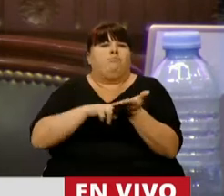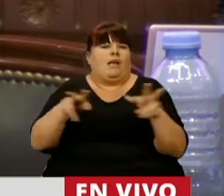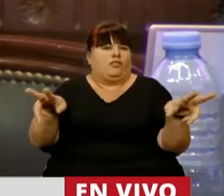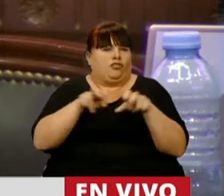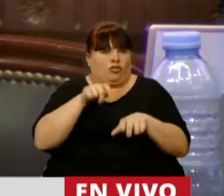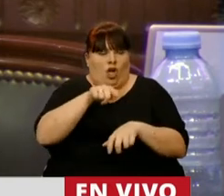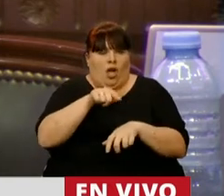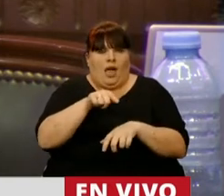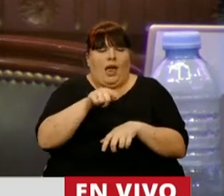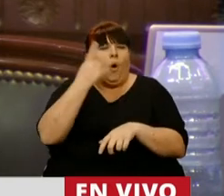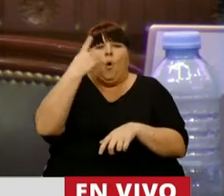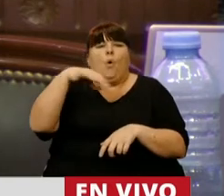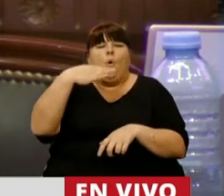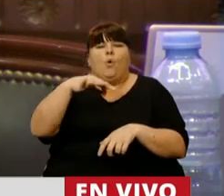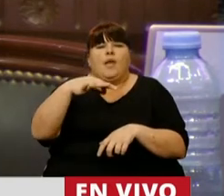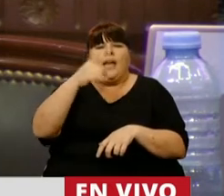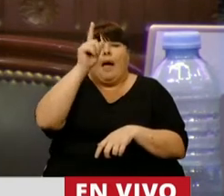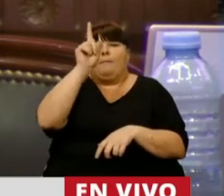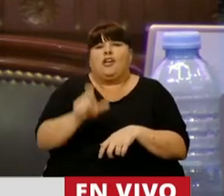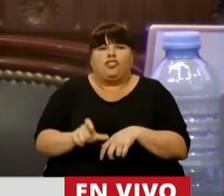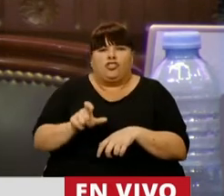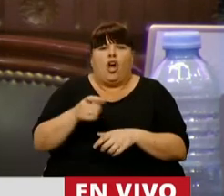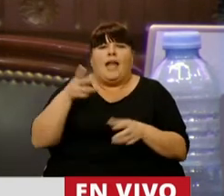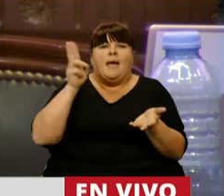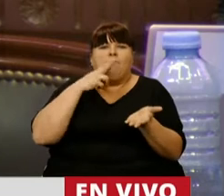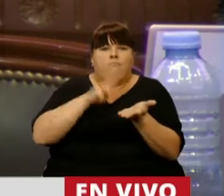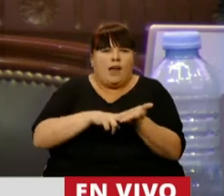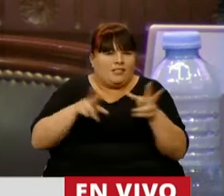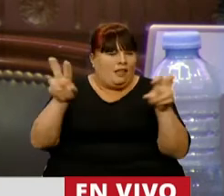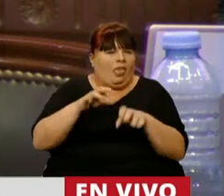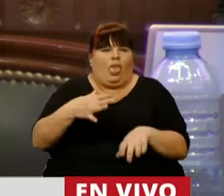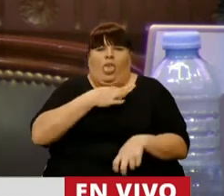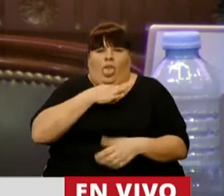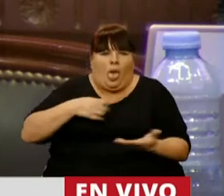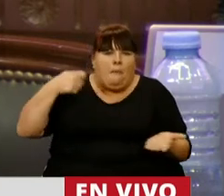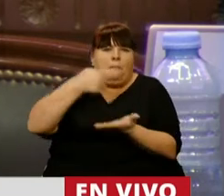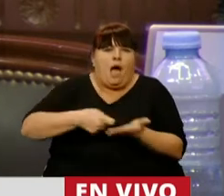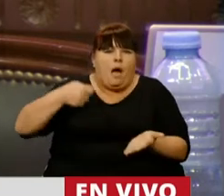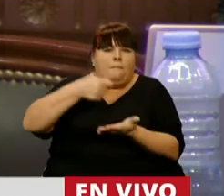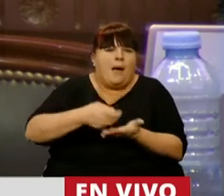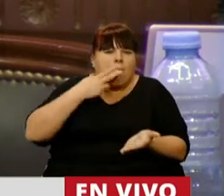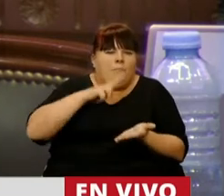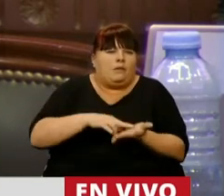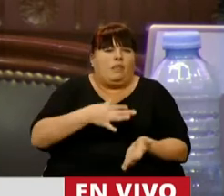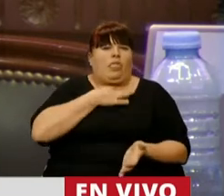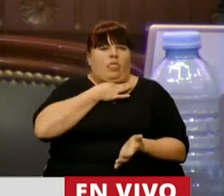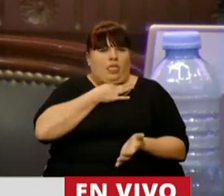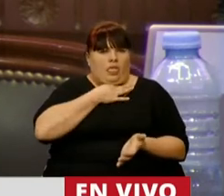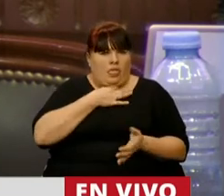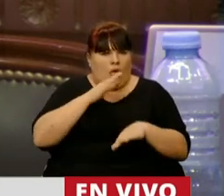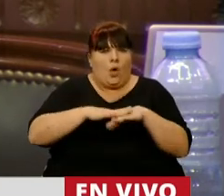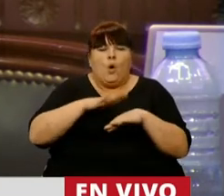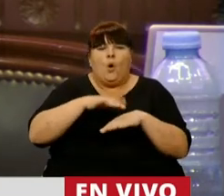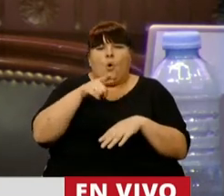tributación, que hay un solo ciudadano que tributa, que está agobiado, asfixiado